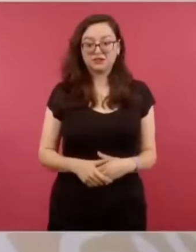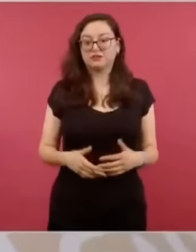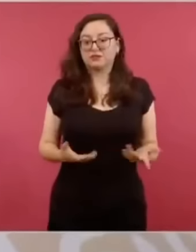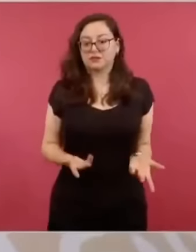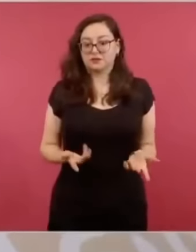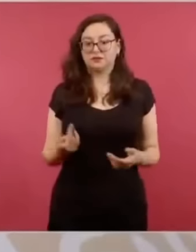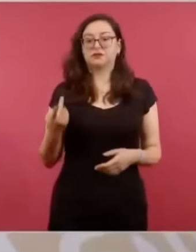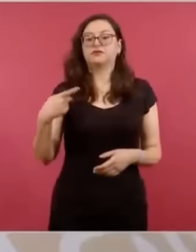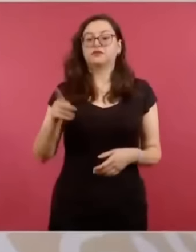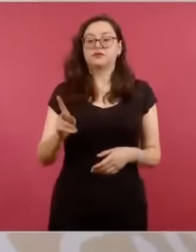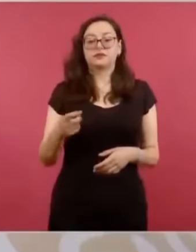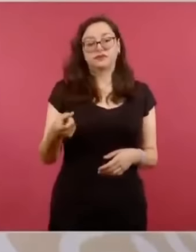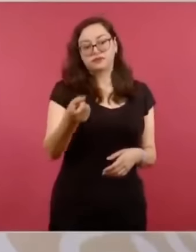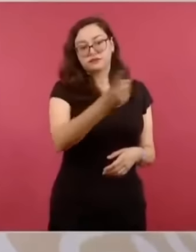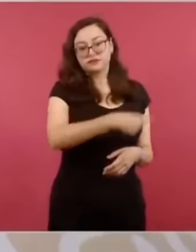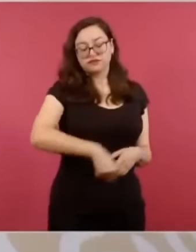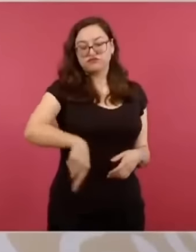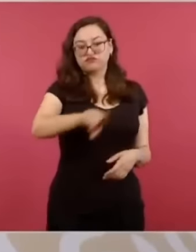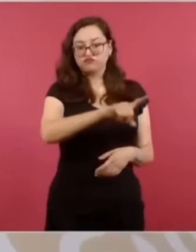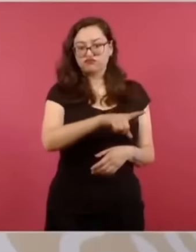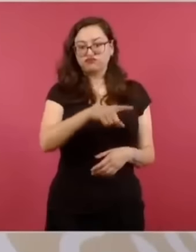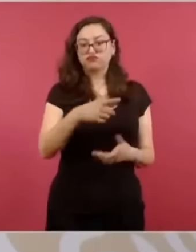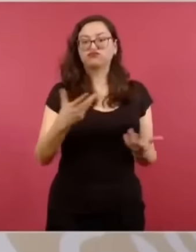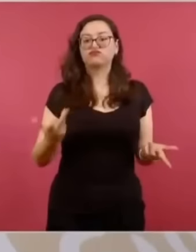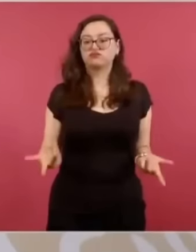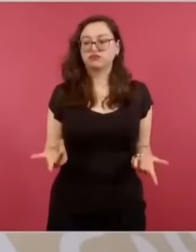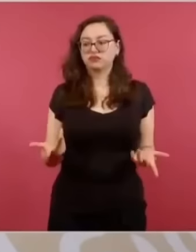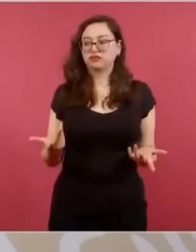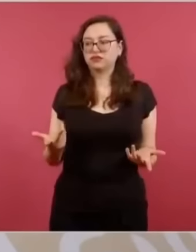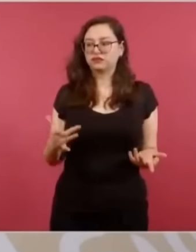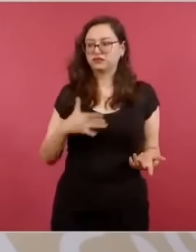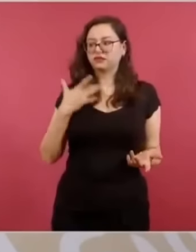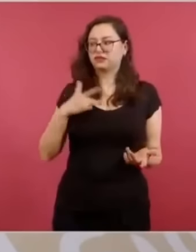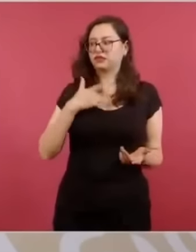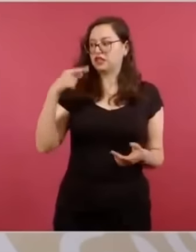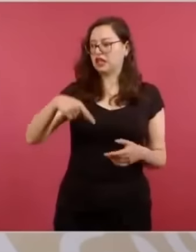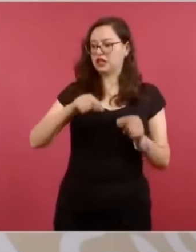para imponer la política de pillaje.